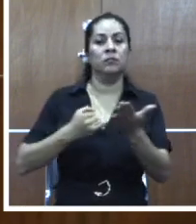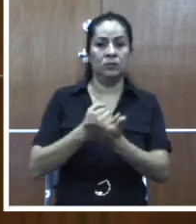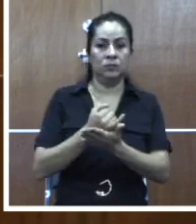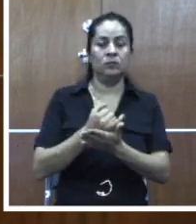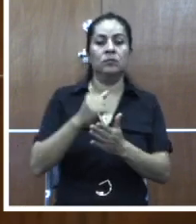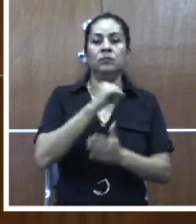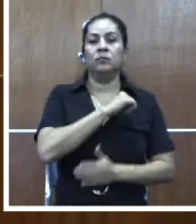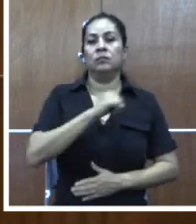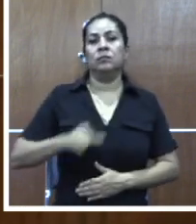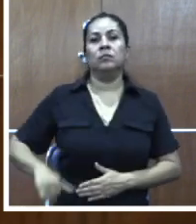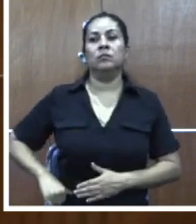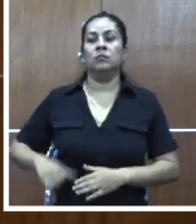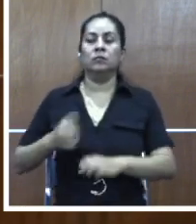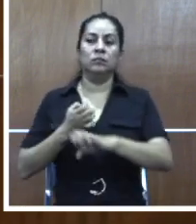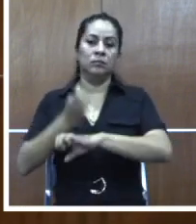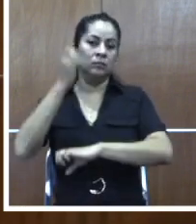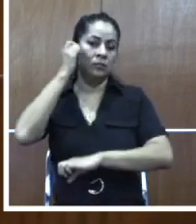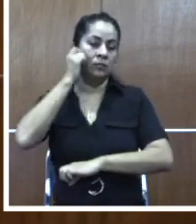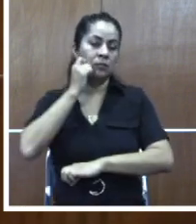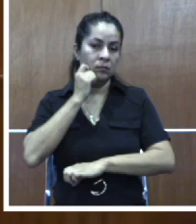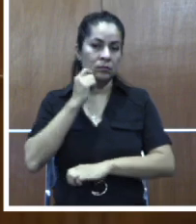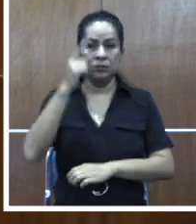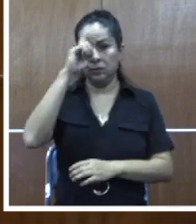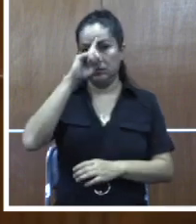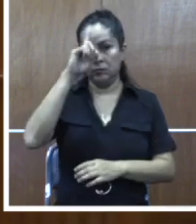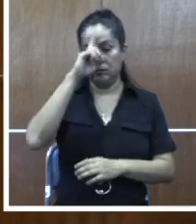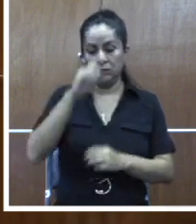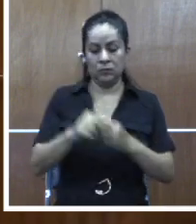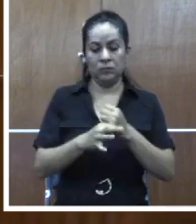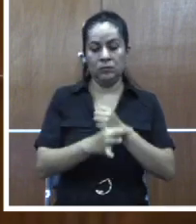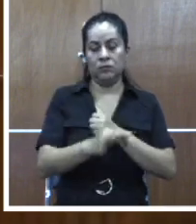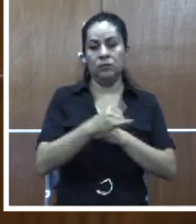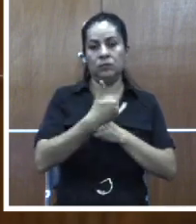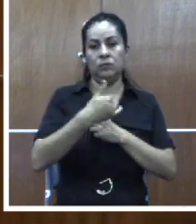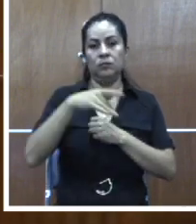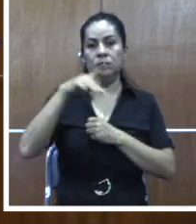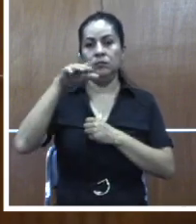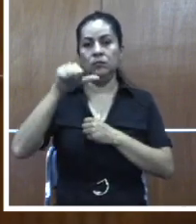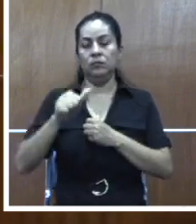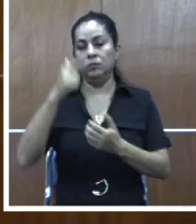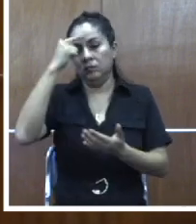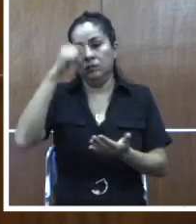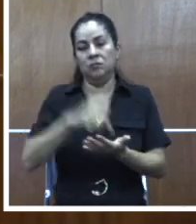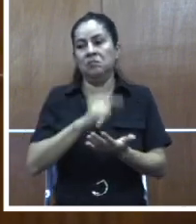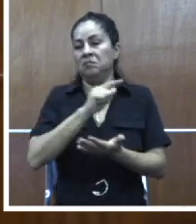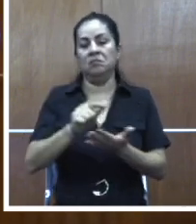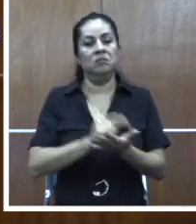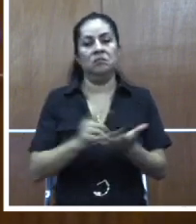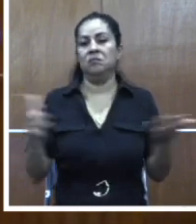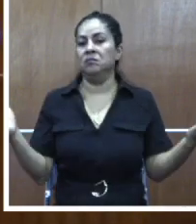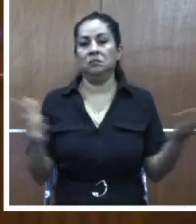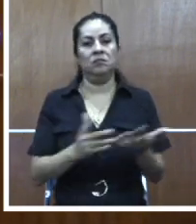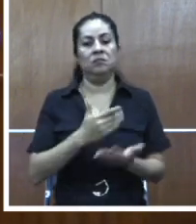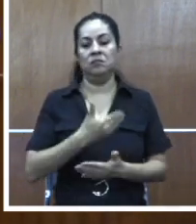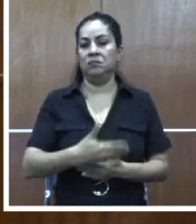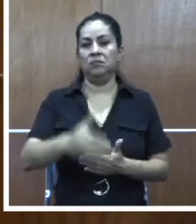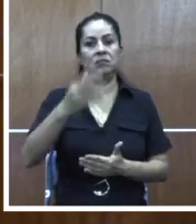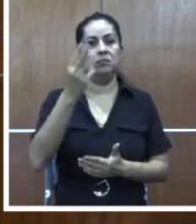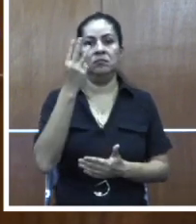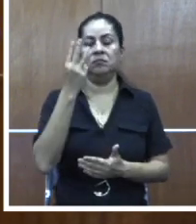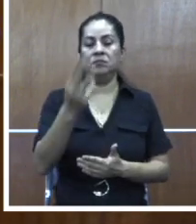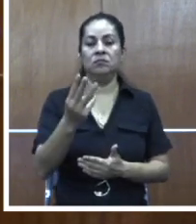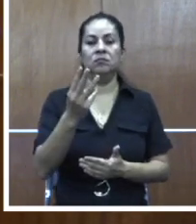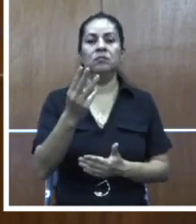los ayuntamientos del Estado y al Consejo Municipal de Ayutla de los Libres para los efectos legales conducentes.